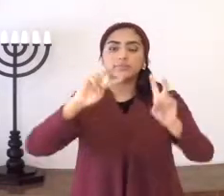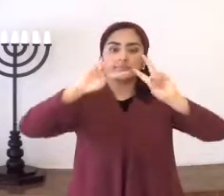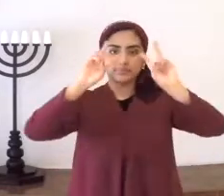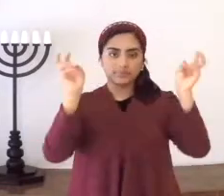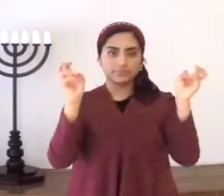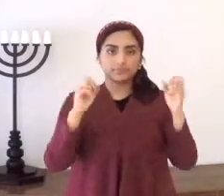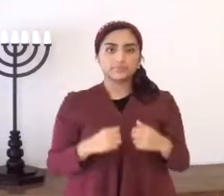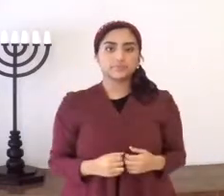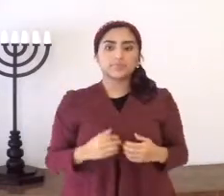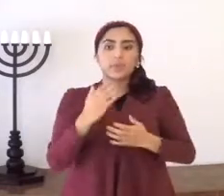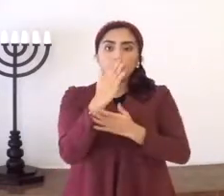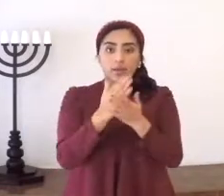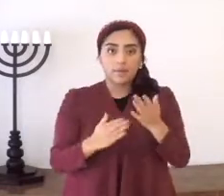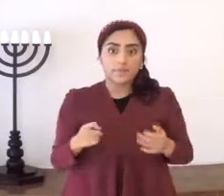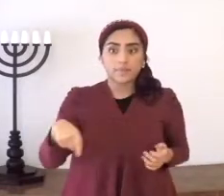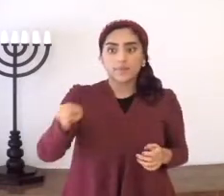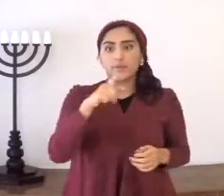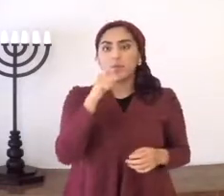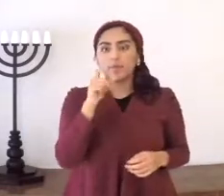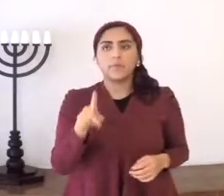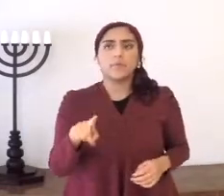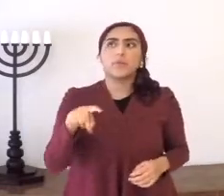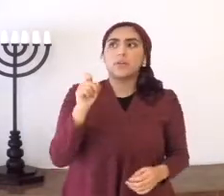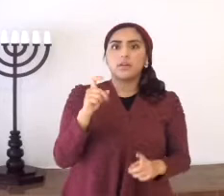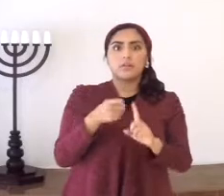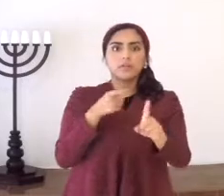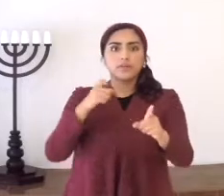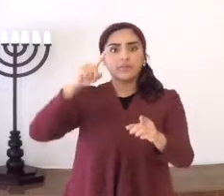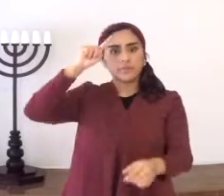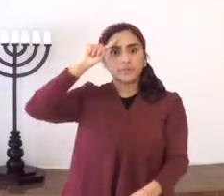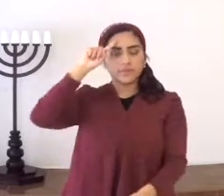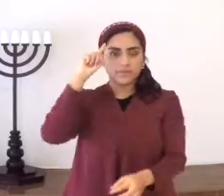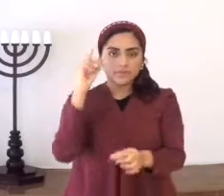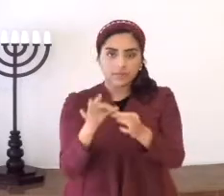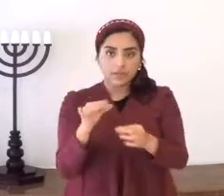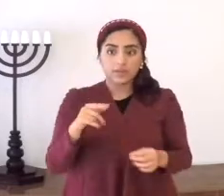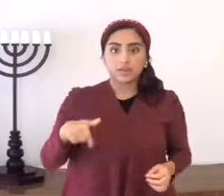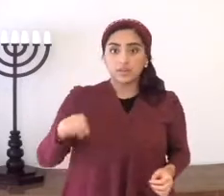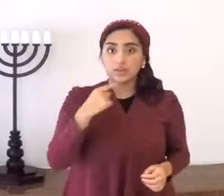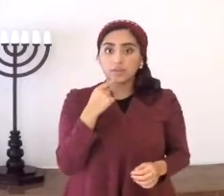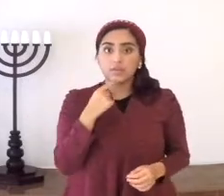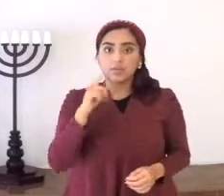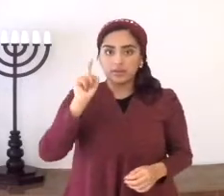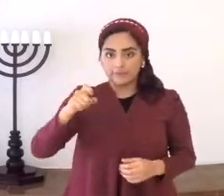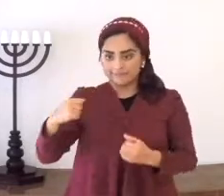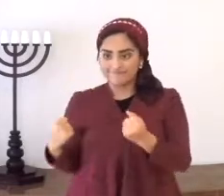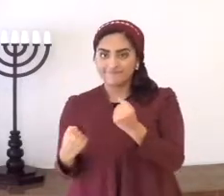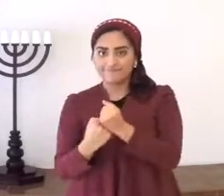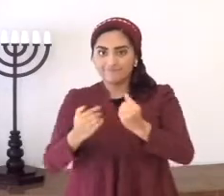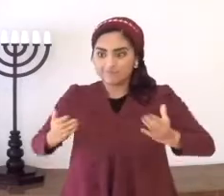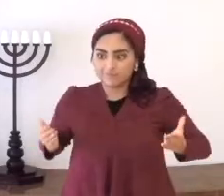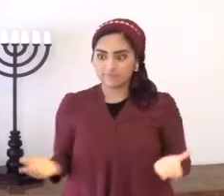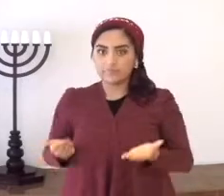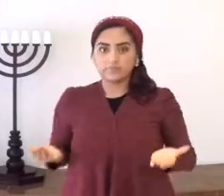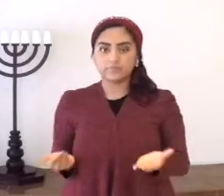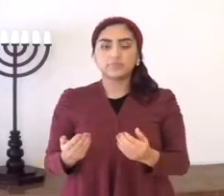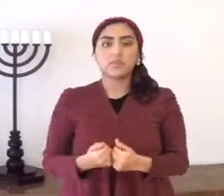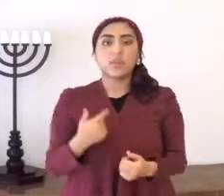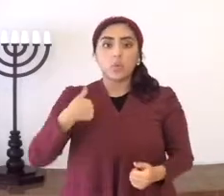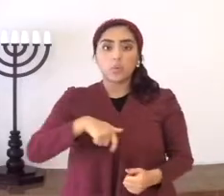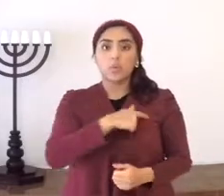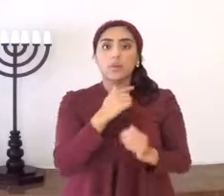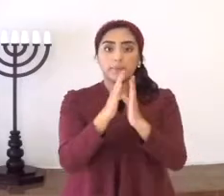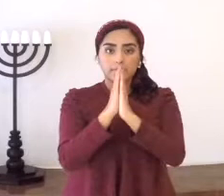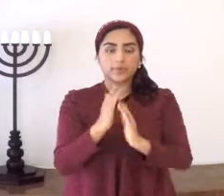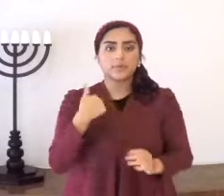eso es el tema. Entonces, algunos que dudan de la fe, dice: